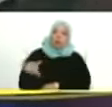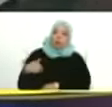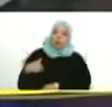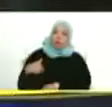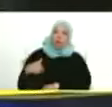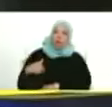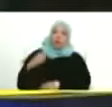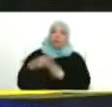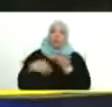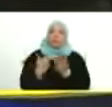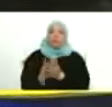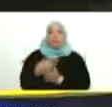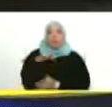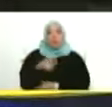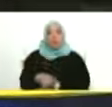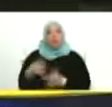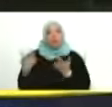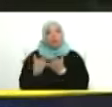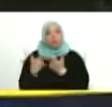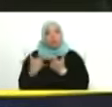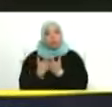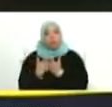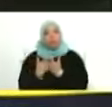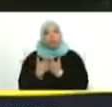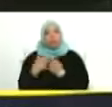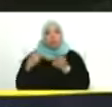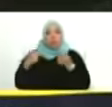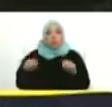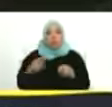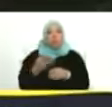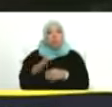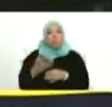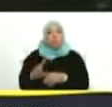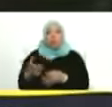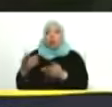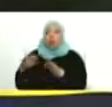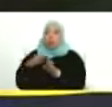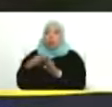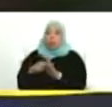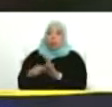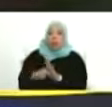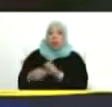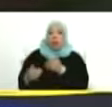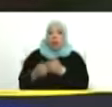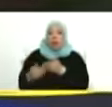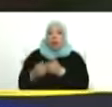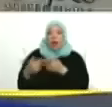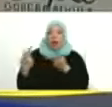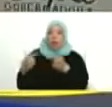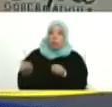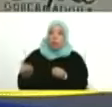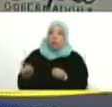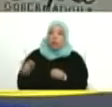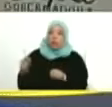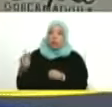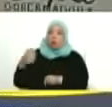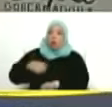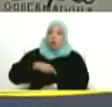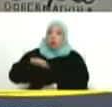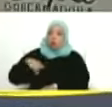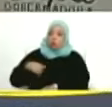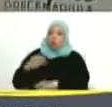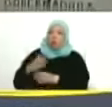queremos decir que a pesar de la guerra, que a pesar de las sanciones, de las medidas coercitivas unilaterales, hoy estamos